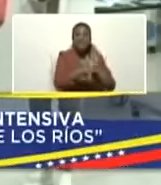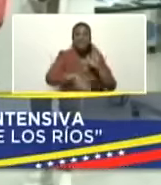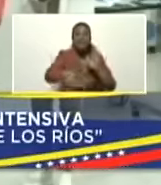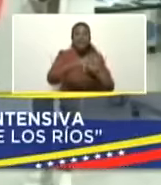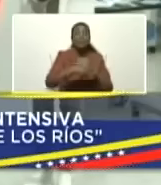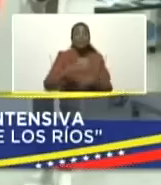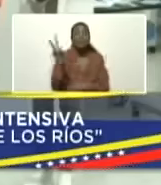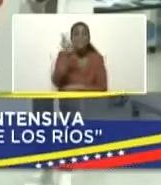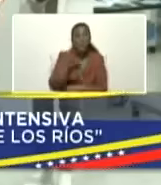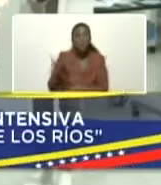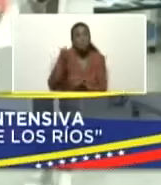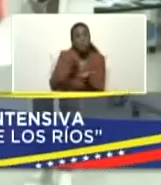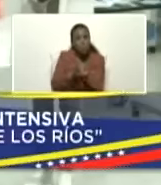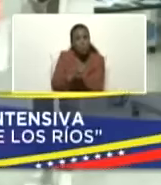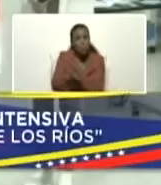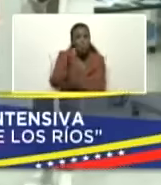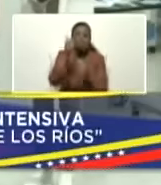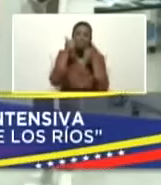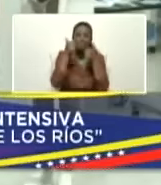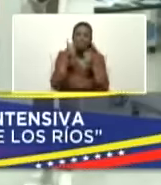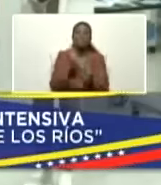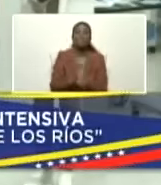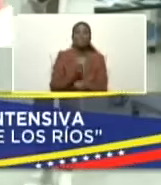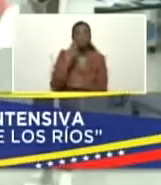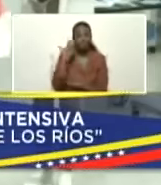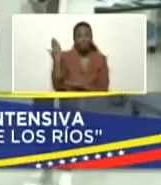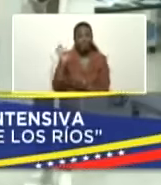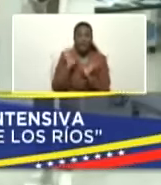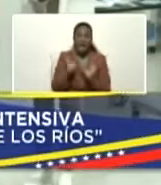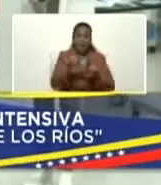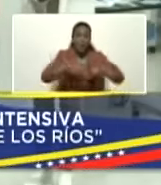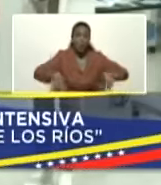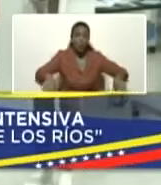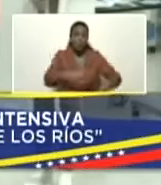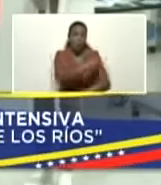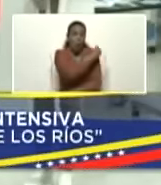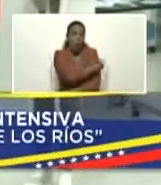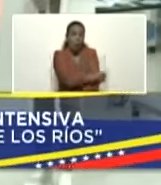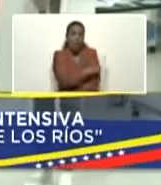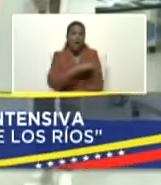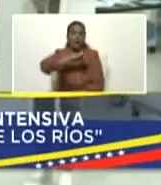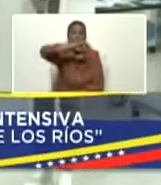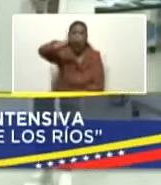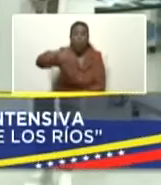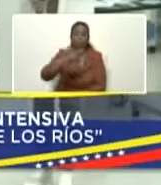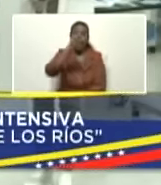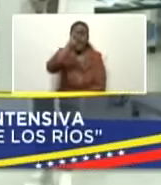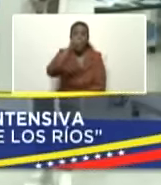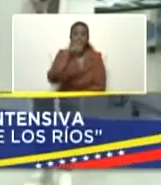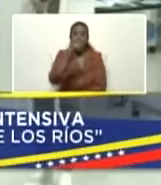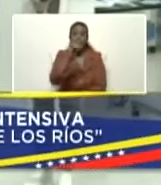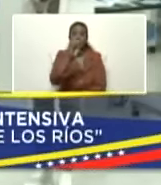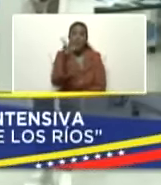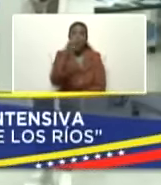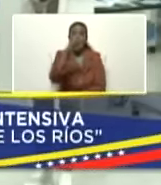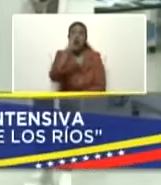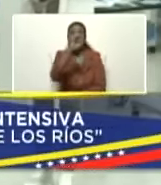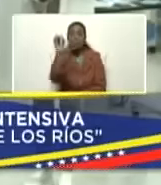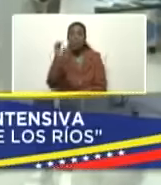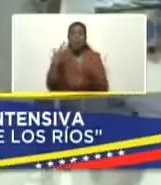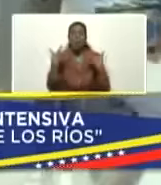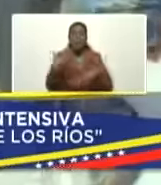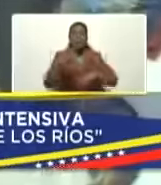llamado Venezuela va a puerto seguro, mi comandante, y aquí es una terapia intensiva